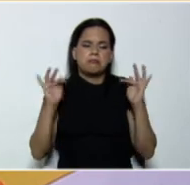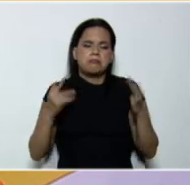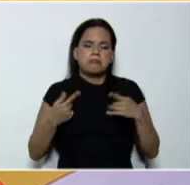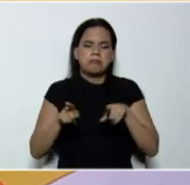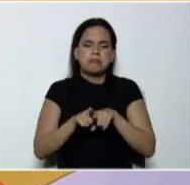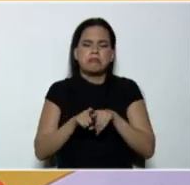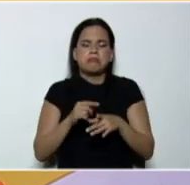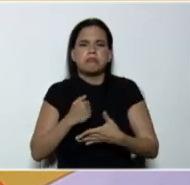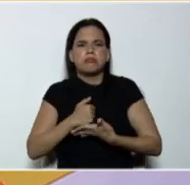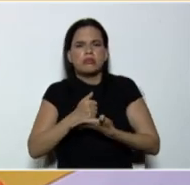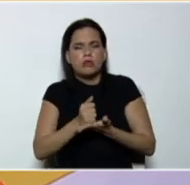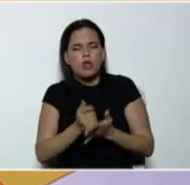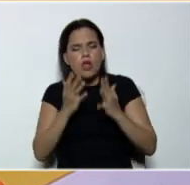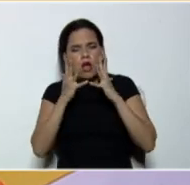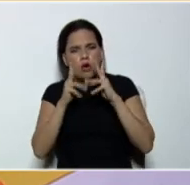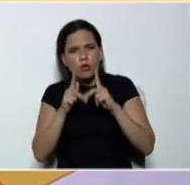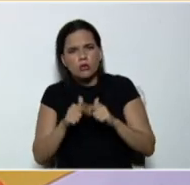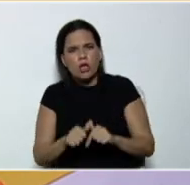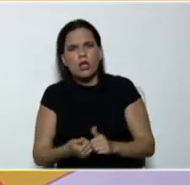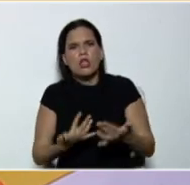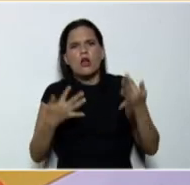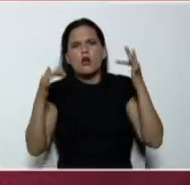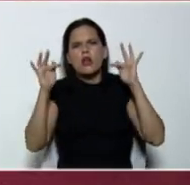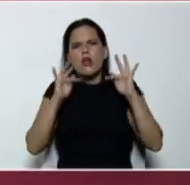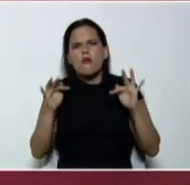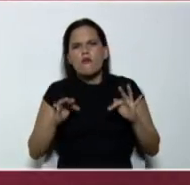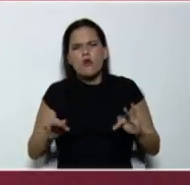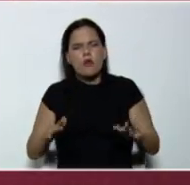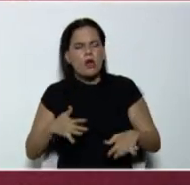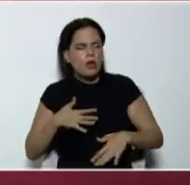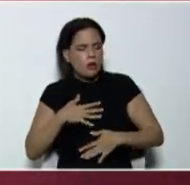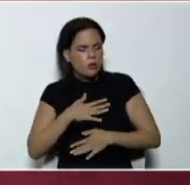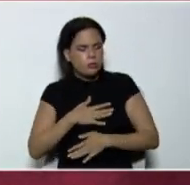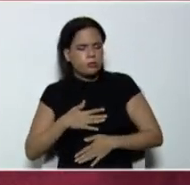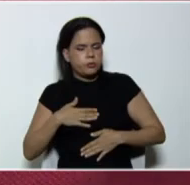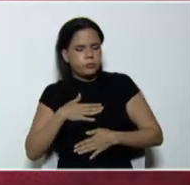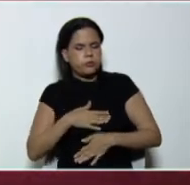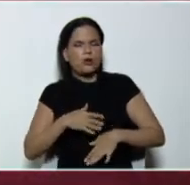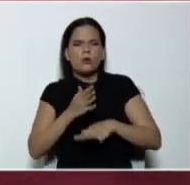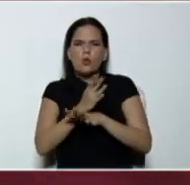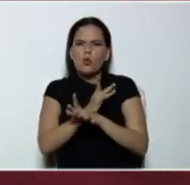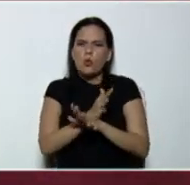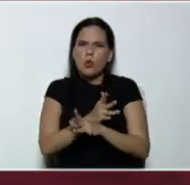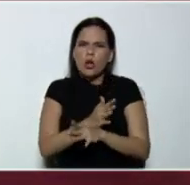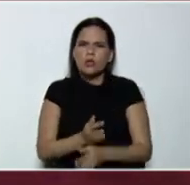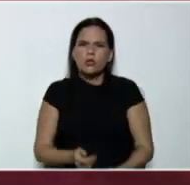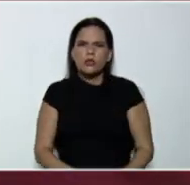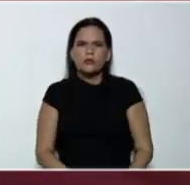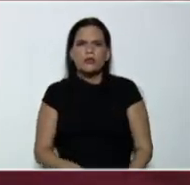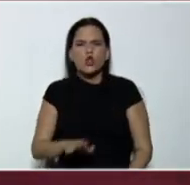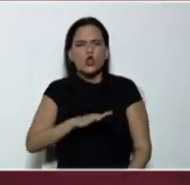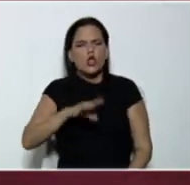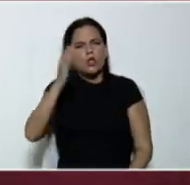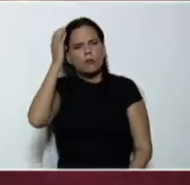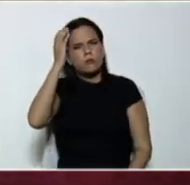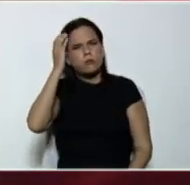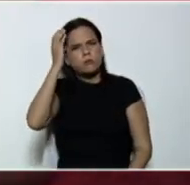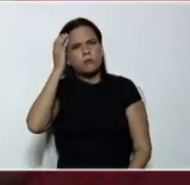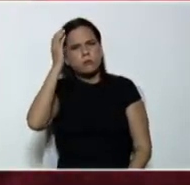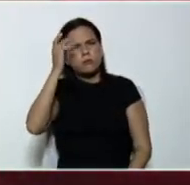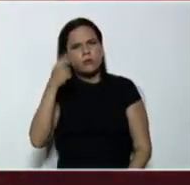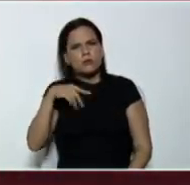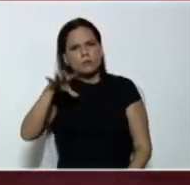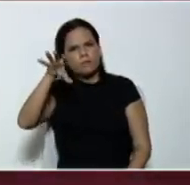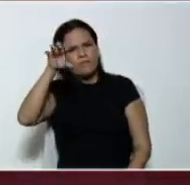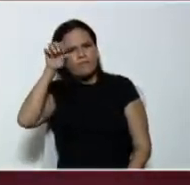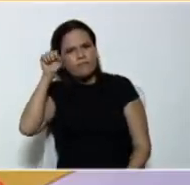contar progresivamente, de una forma placentera, jugando, a donde el conocimiento se va a adquirir